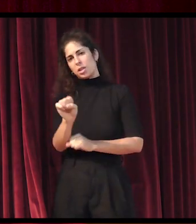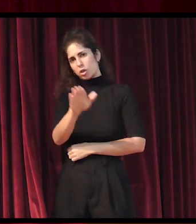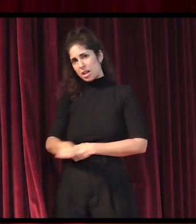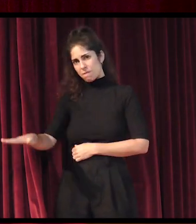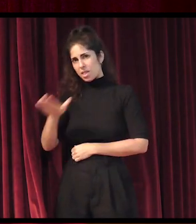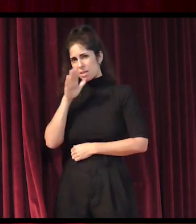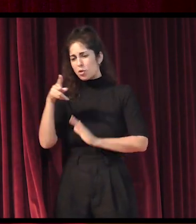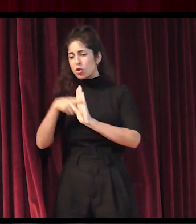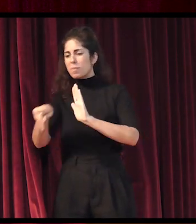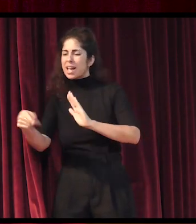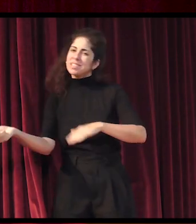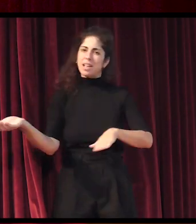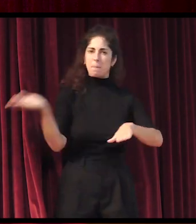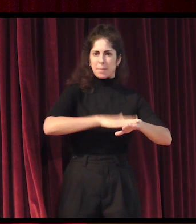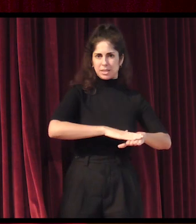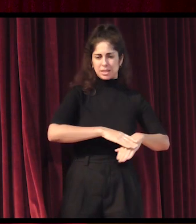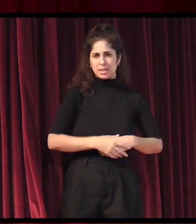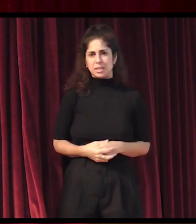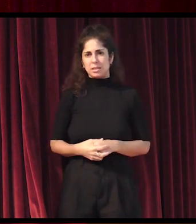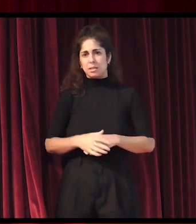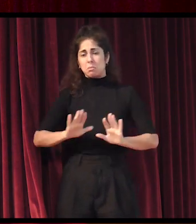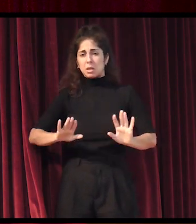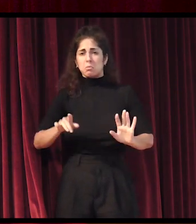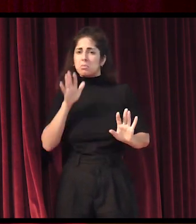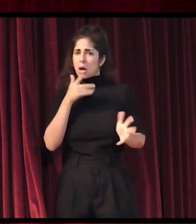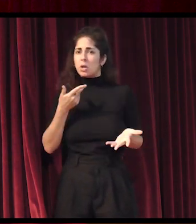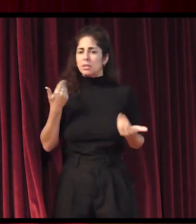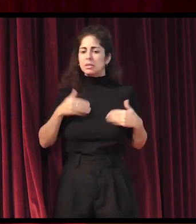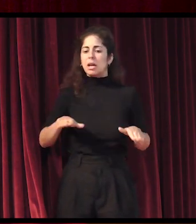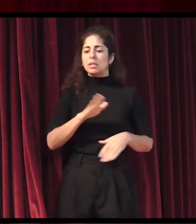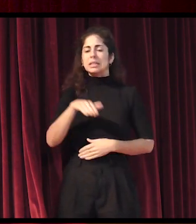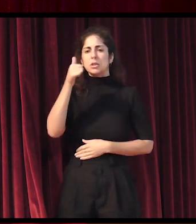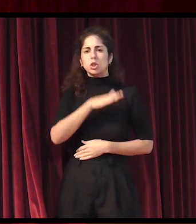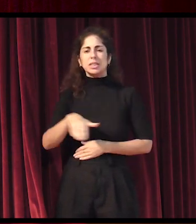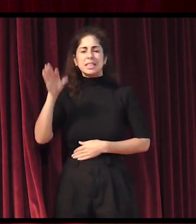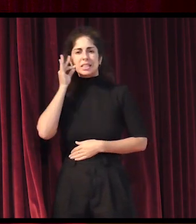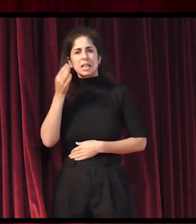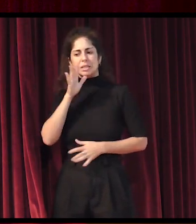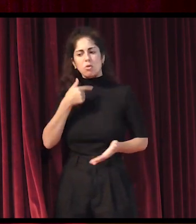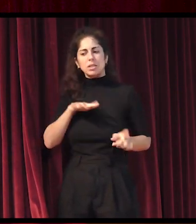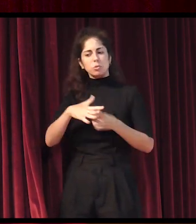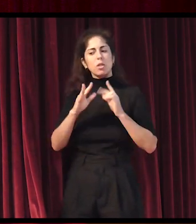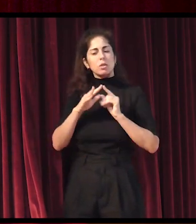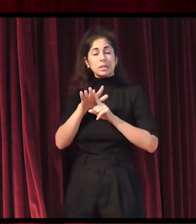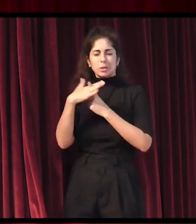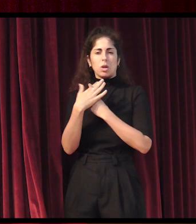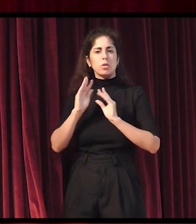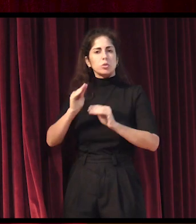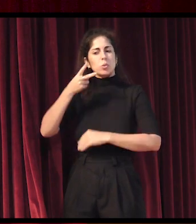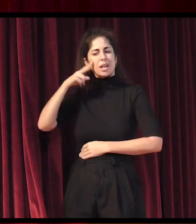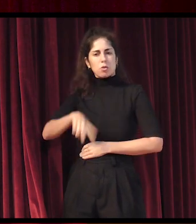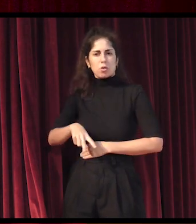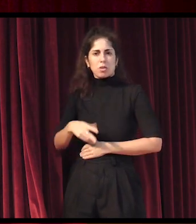infancia. Pero que sin embargo han sido reconocidos, estos niños y niñas se abren la mano porque han sido reconocidos